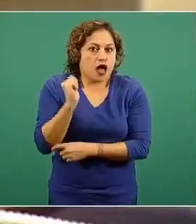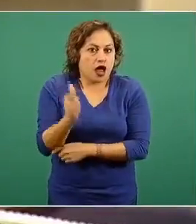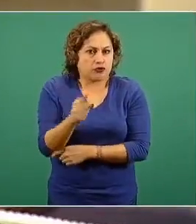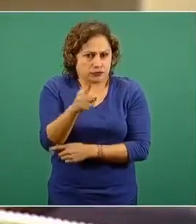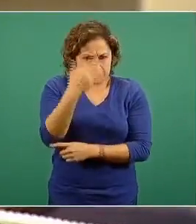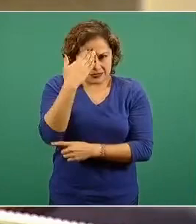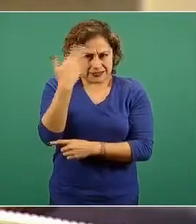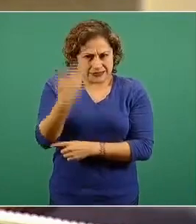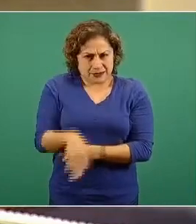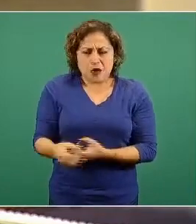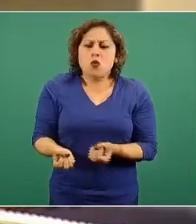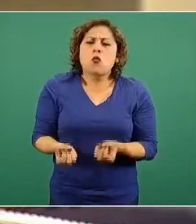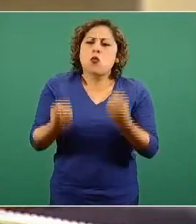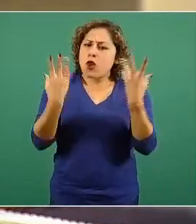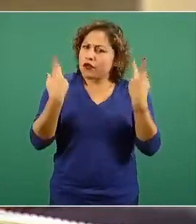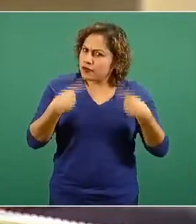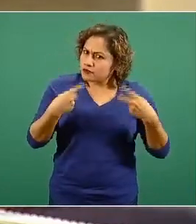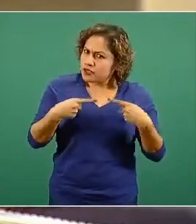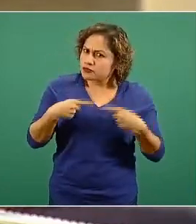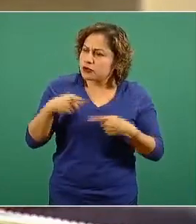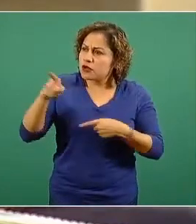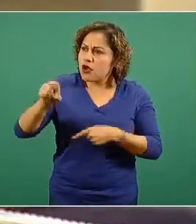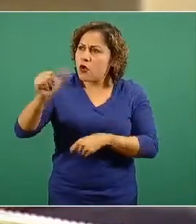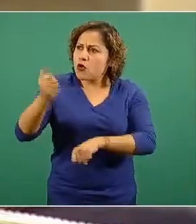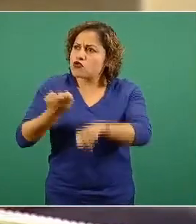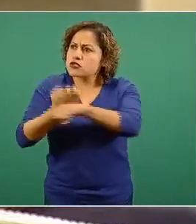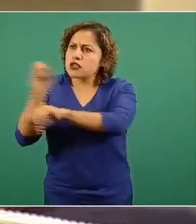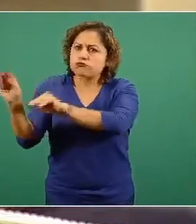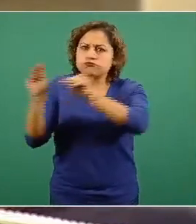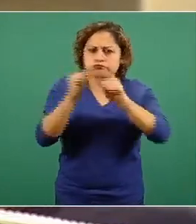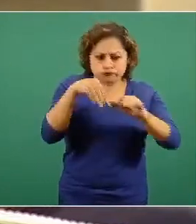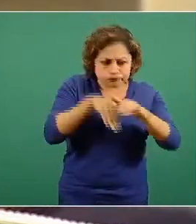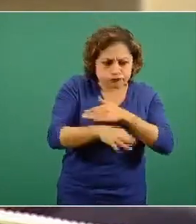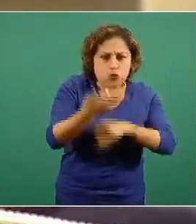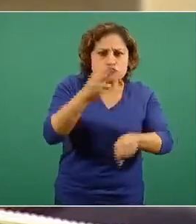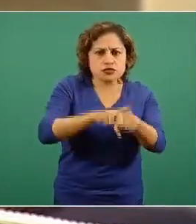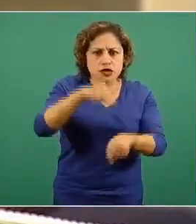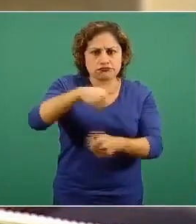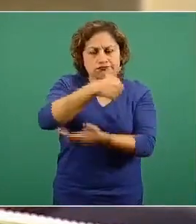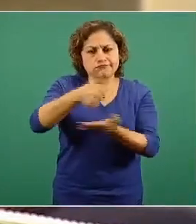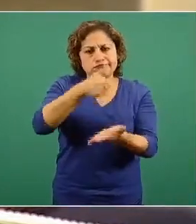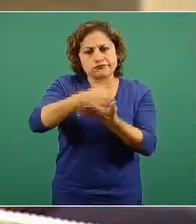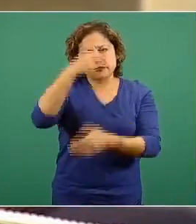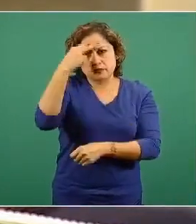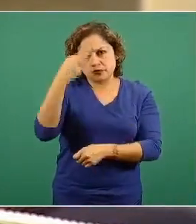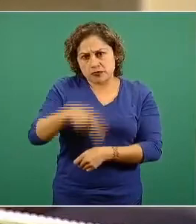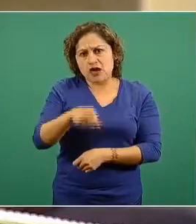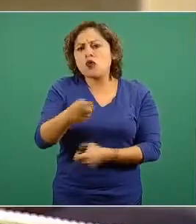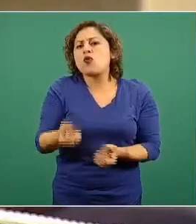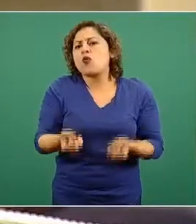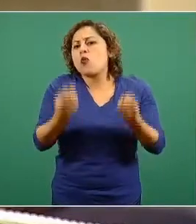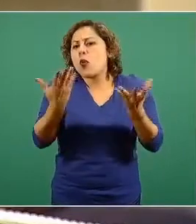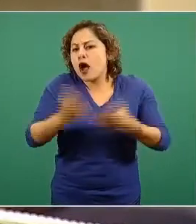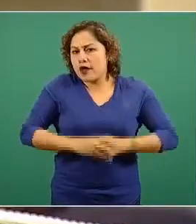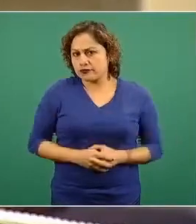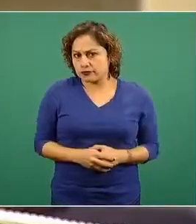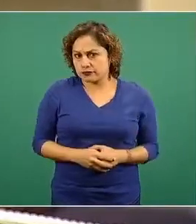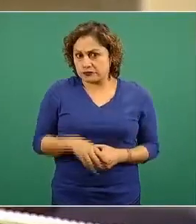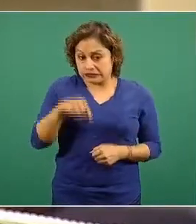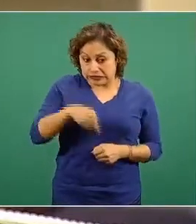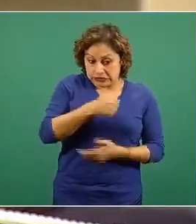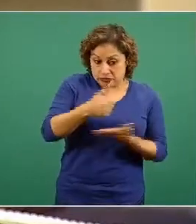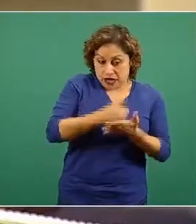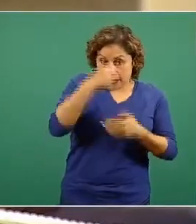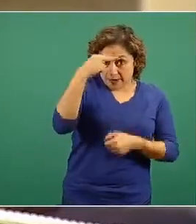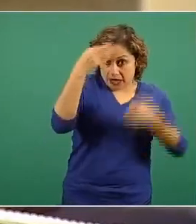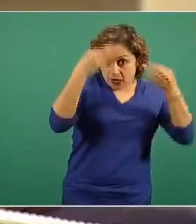¿no? Entonces, de ahí, ¿cuántos realmente son por eso esa era mi pregunta, ¿cuántos son realmente de aquí de la Ciudad de México y cuántos son